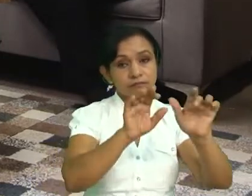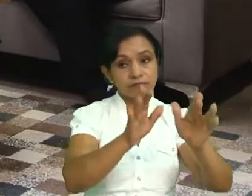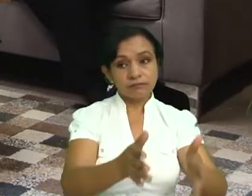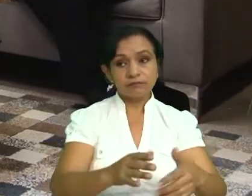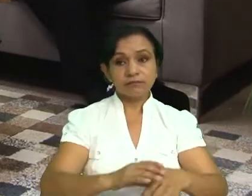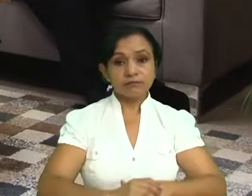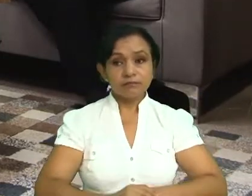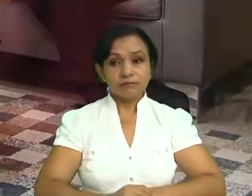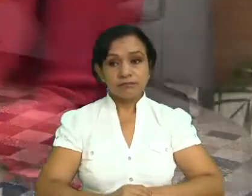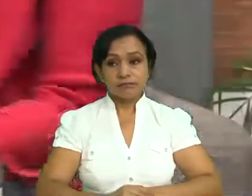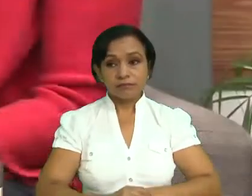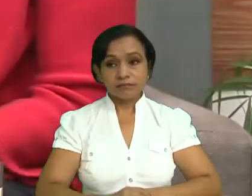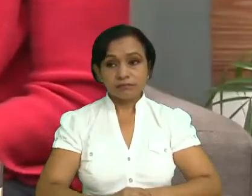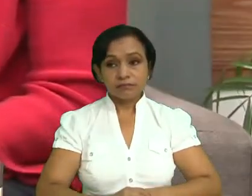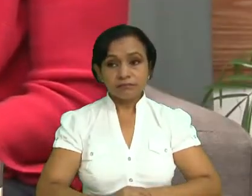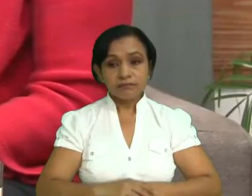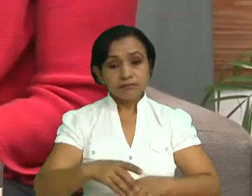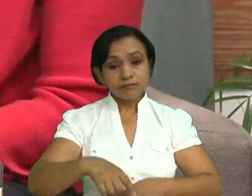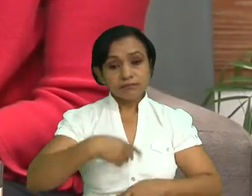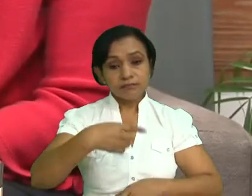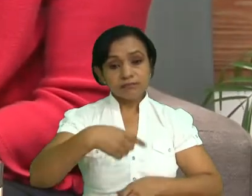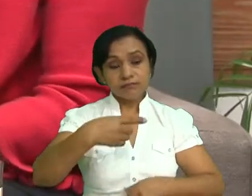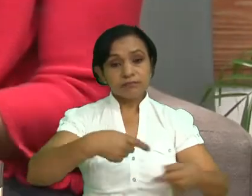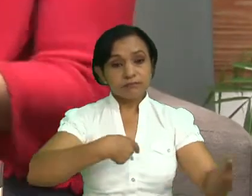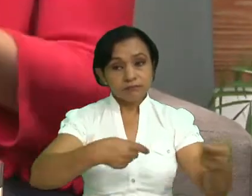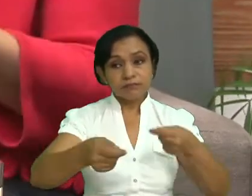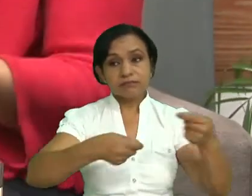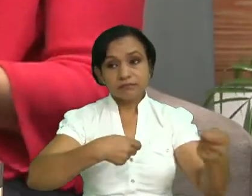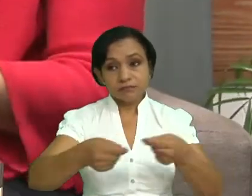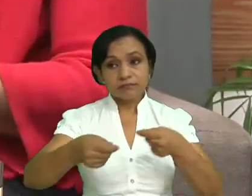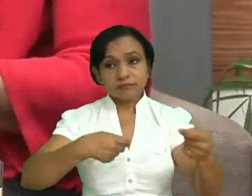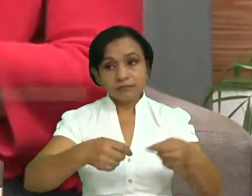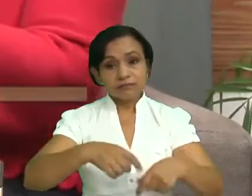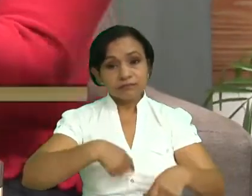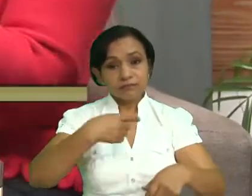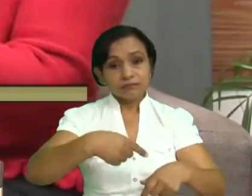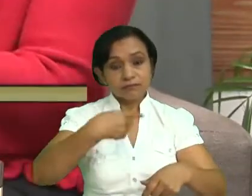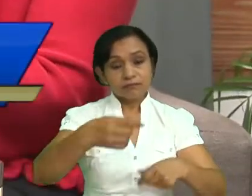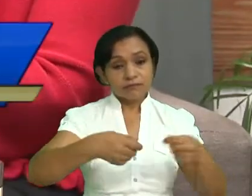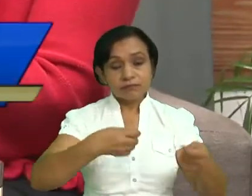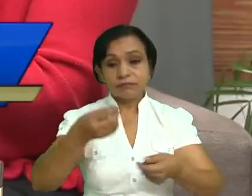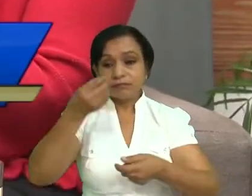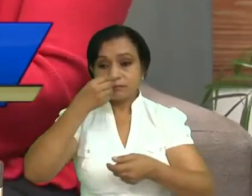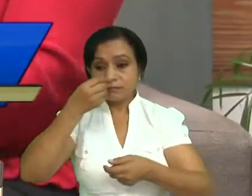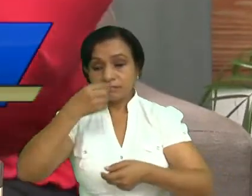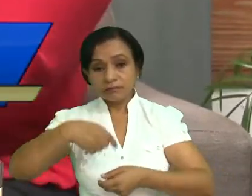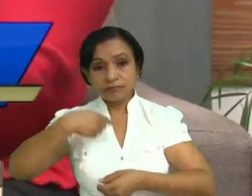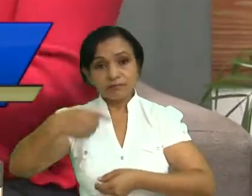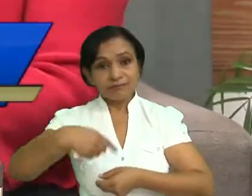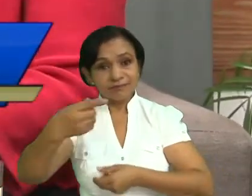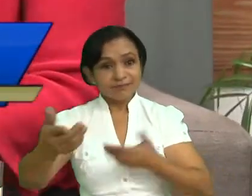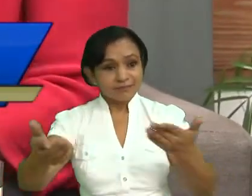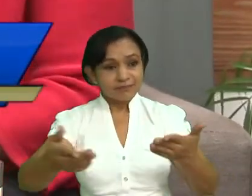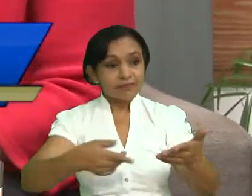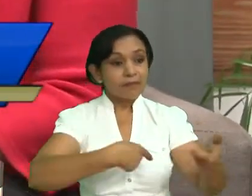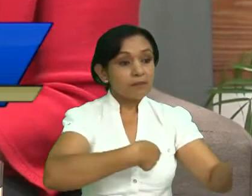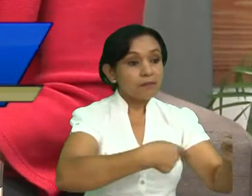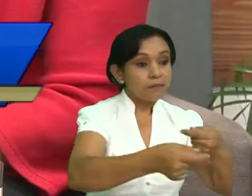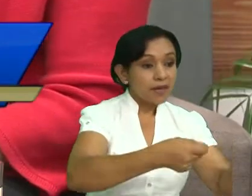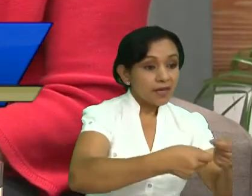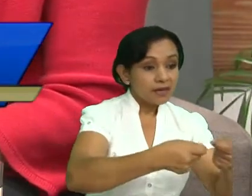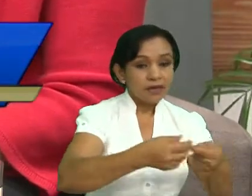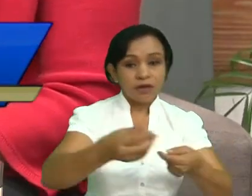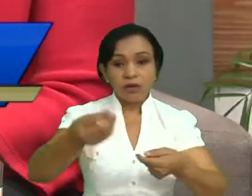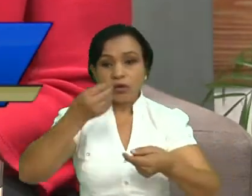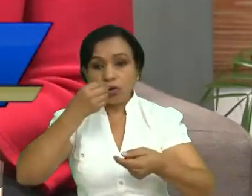que gana diario, lo que gana diario es para su sustento, o sea, del día, de hacer